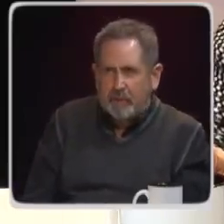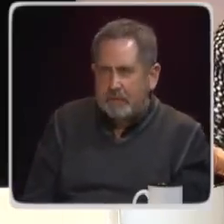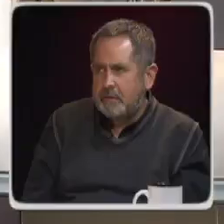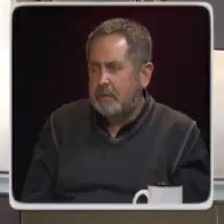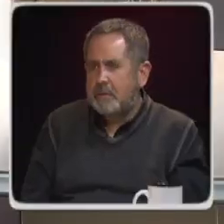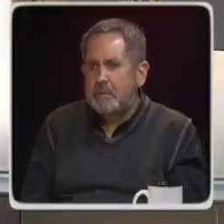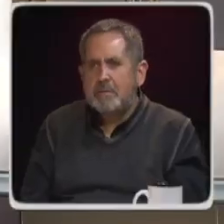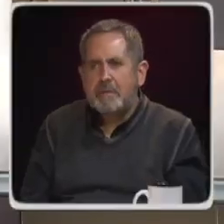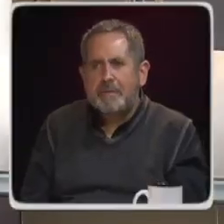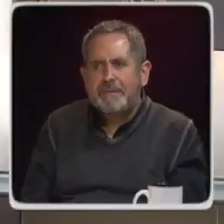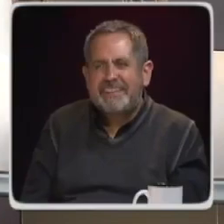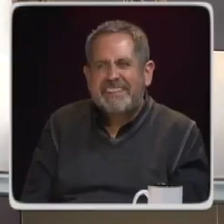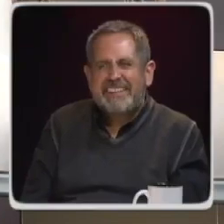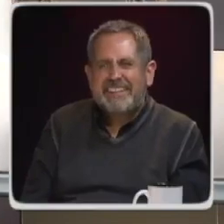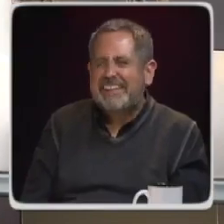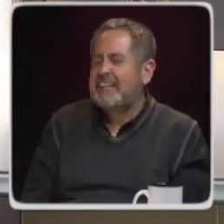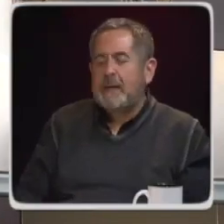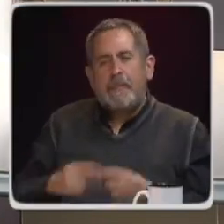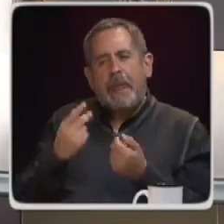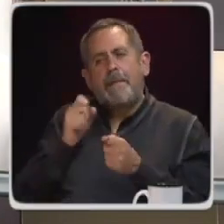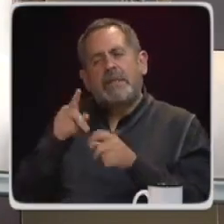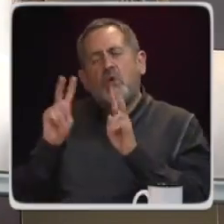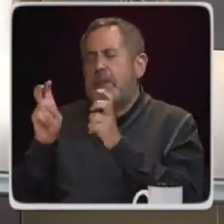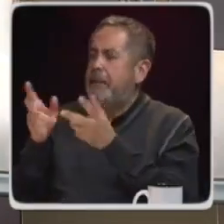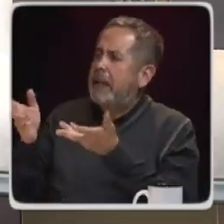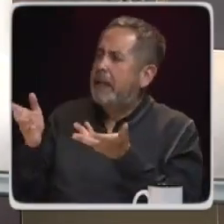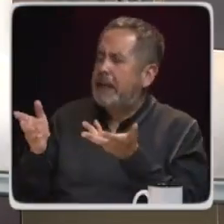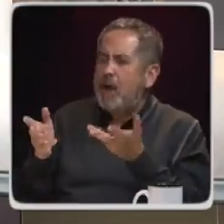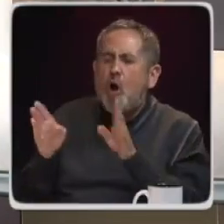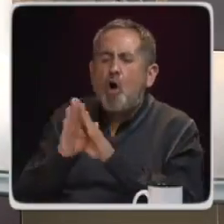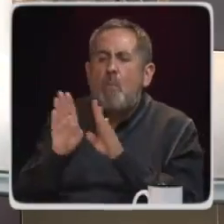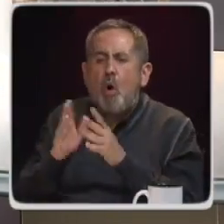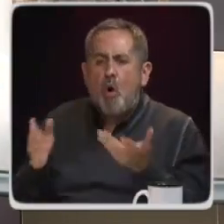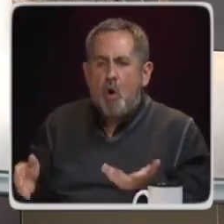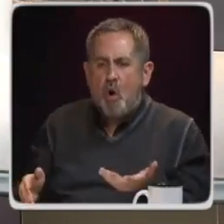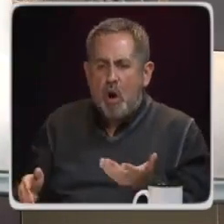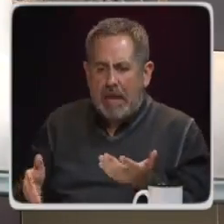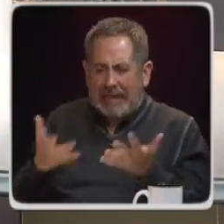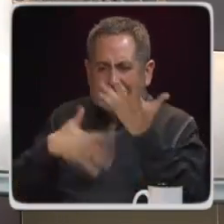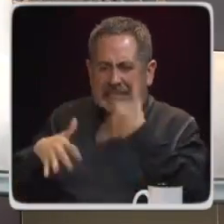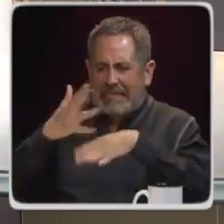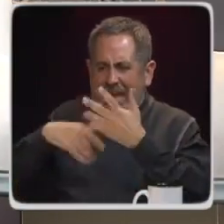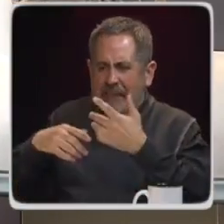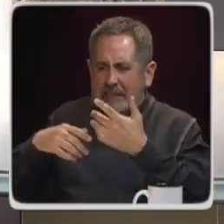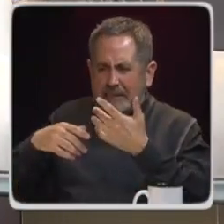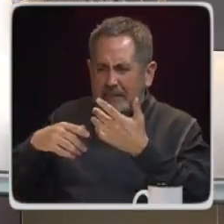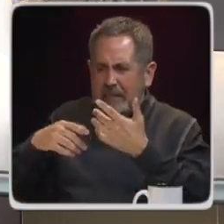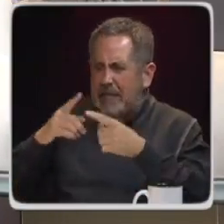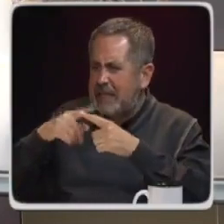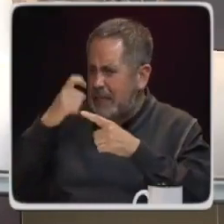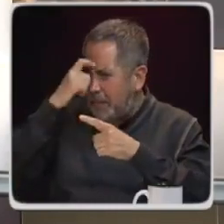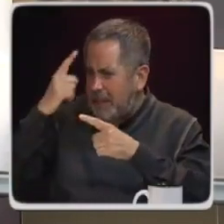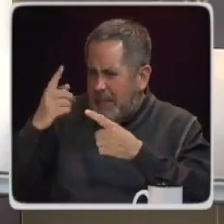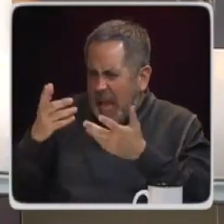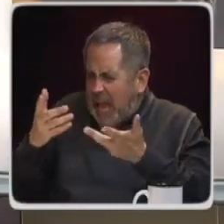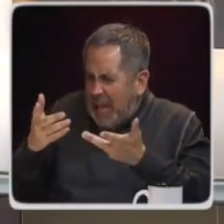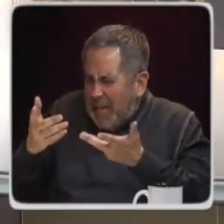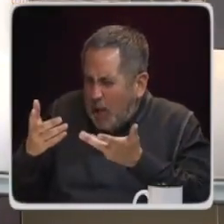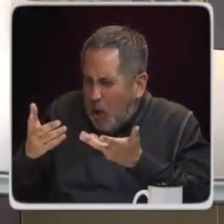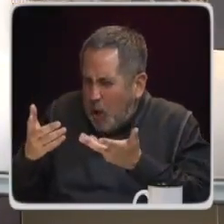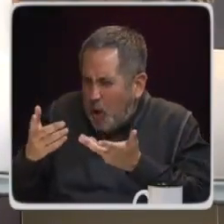los presupuestos. Entonces, estamos buscando que hasta del mismo ramo se puedan etiquetar o se puedan desglosar hacia